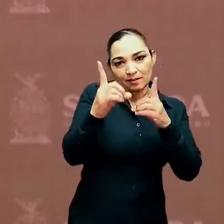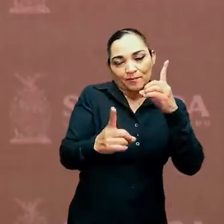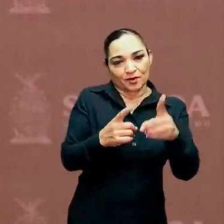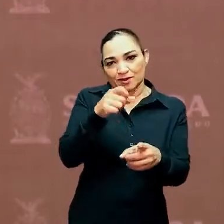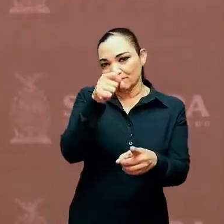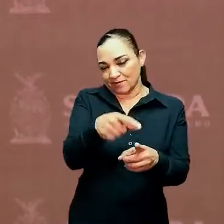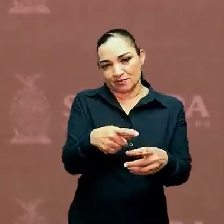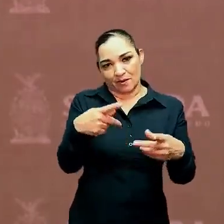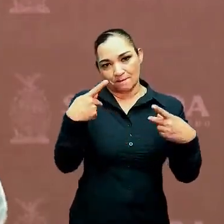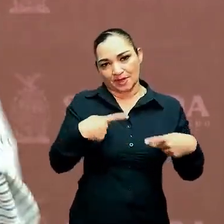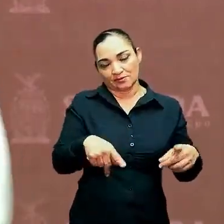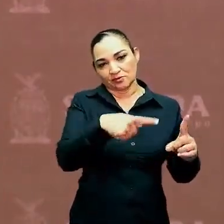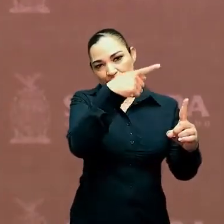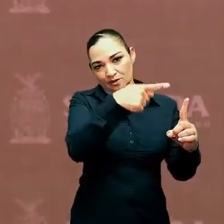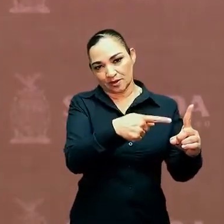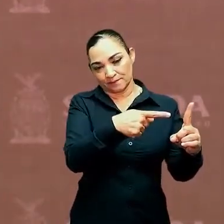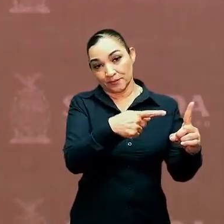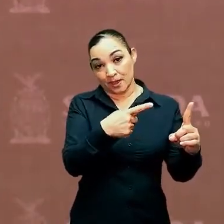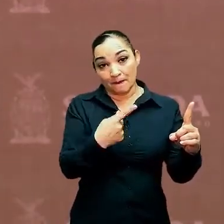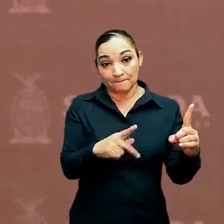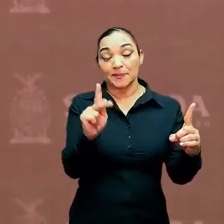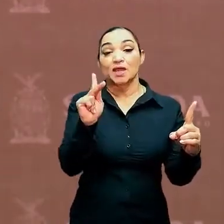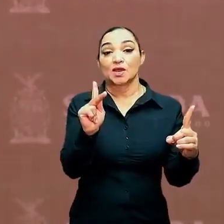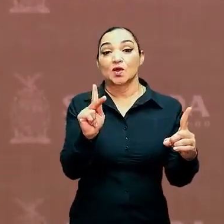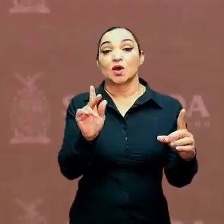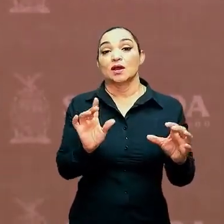si algo hace indebido,